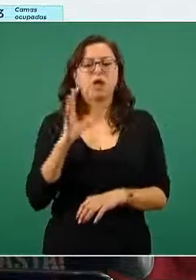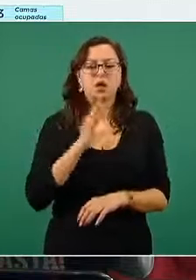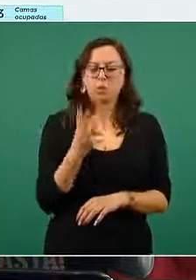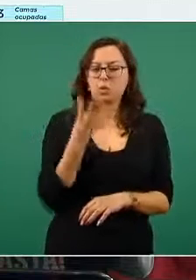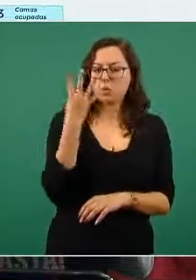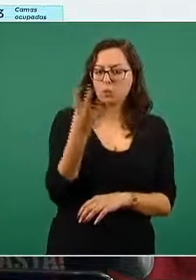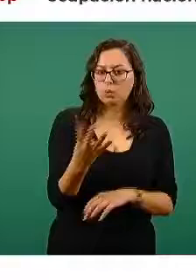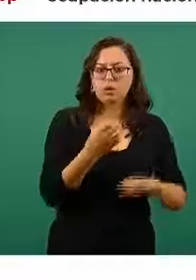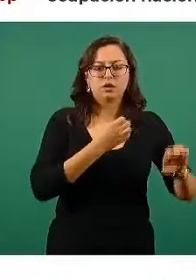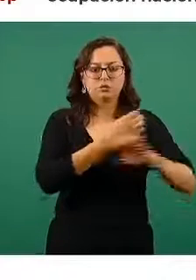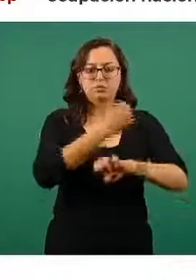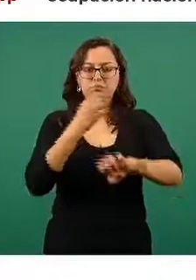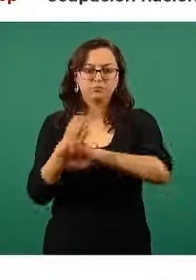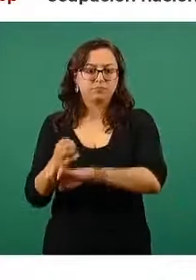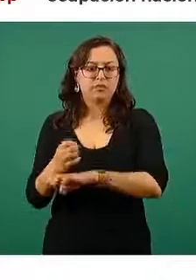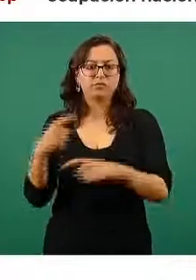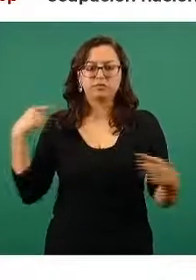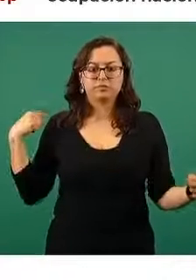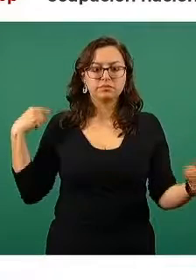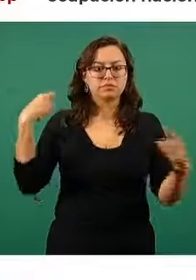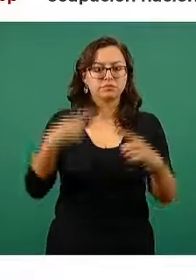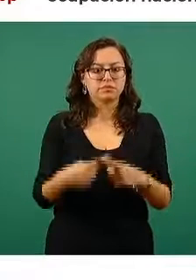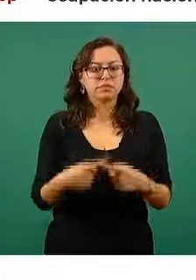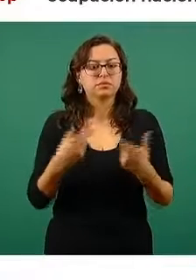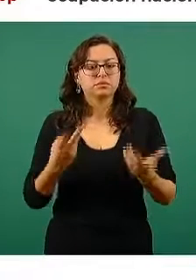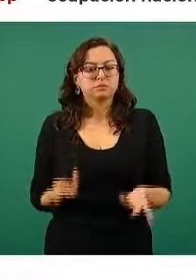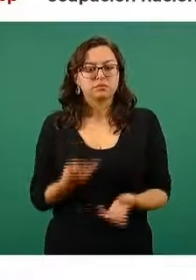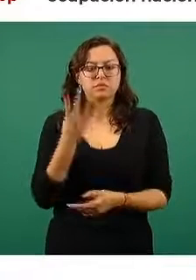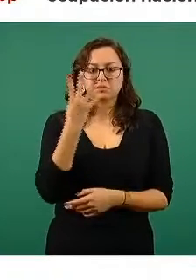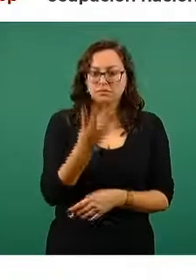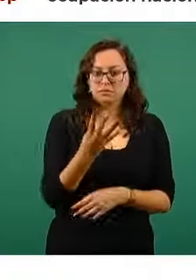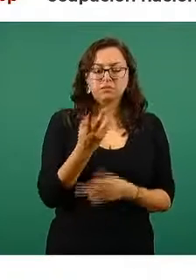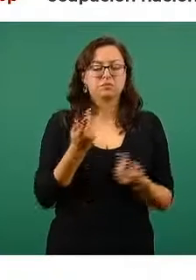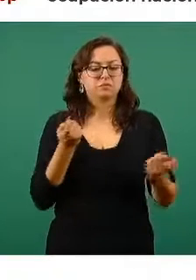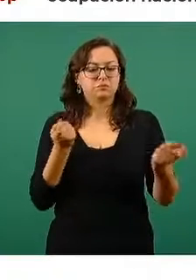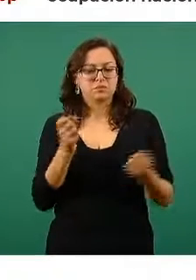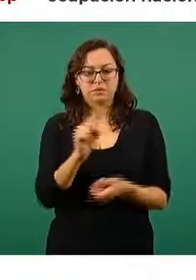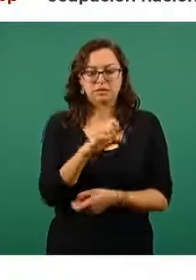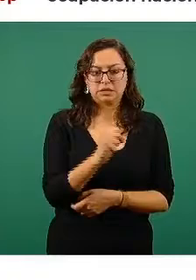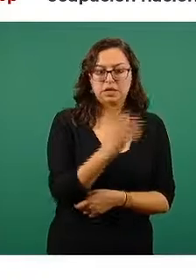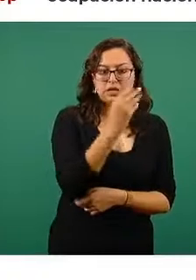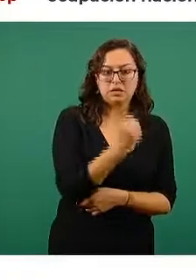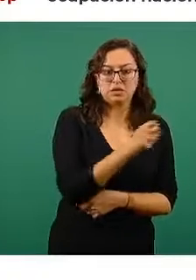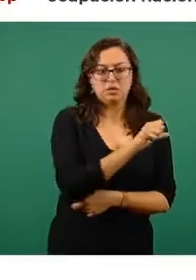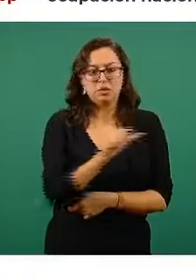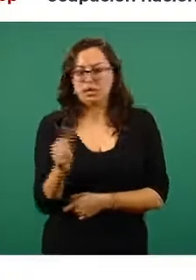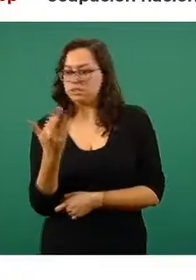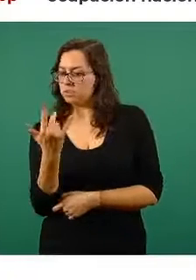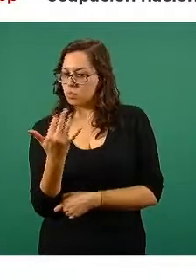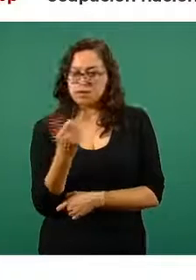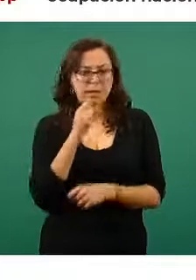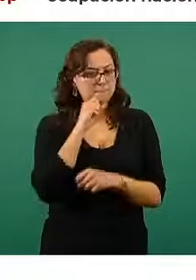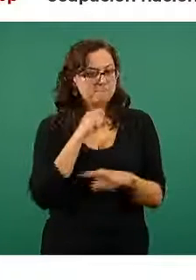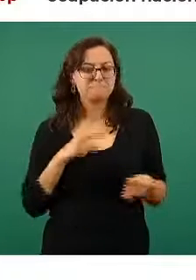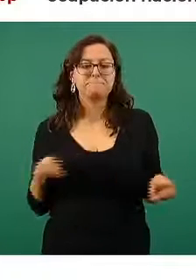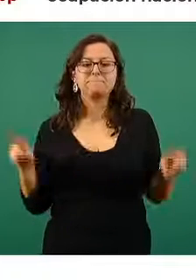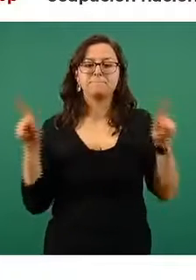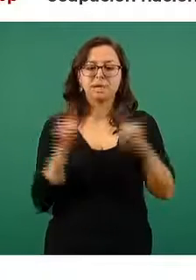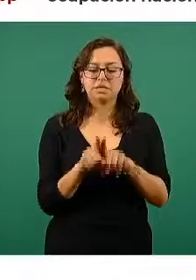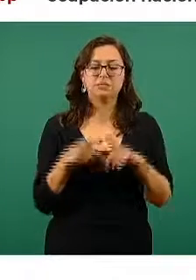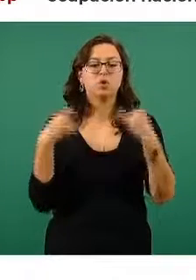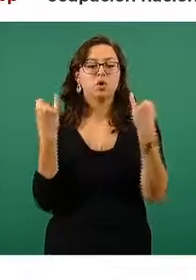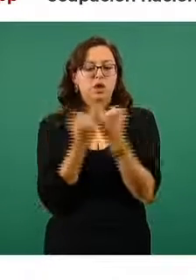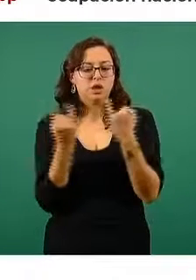variado en las últimas 24 horas su ocupación, que están entre el rango del 69 y el 50, y continuamos